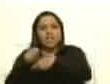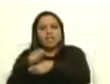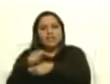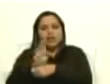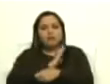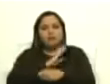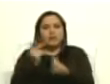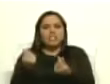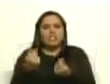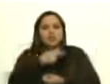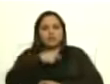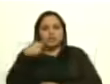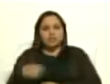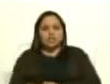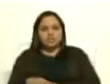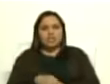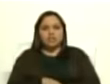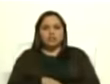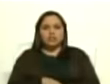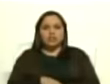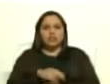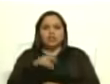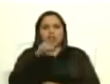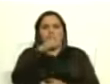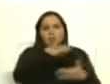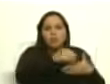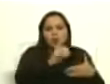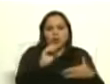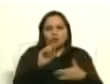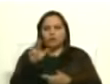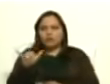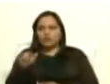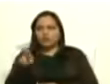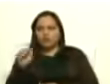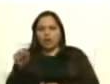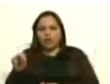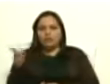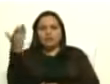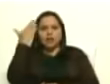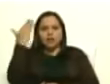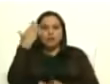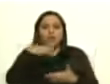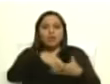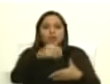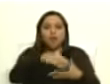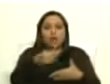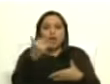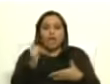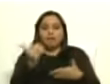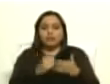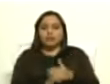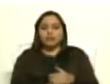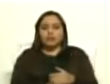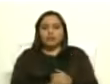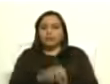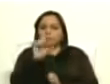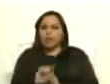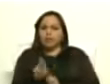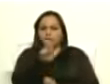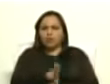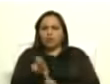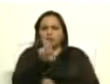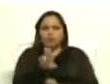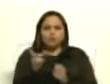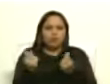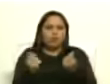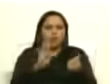¿no? En la dicotomía actual, dólar-yuan, donde sabemos que el dólar ha tenido un leve descenso como moneda de